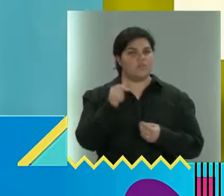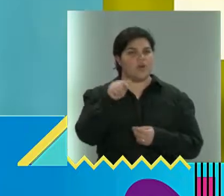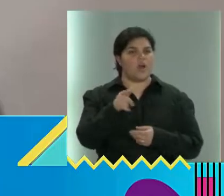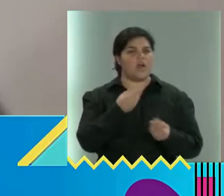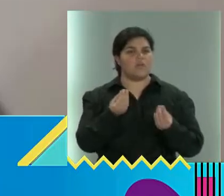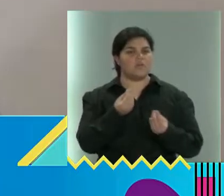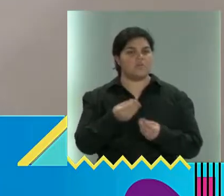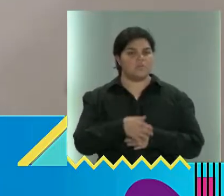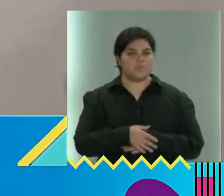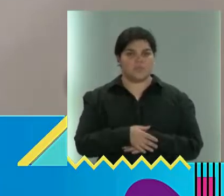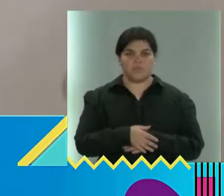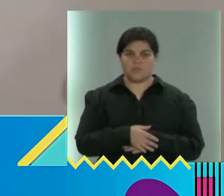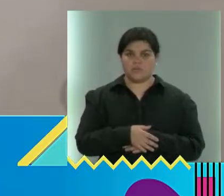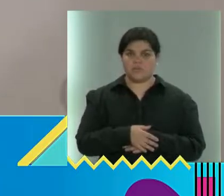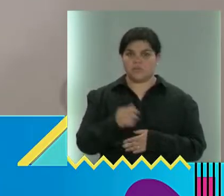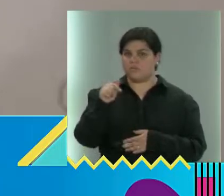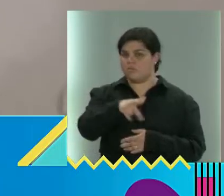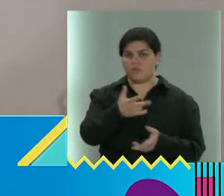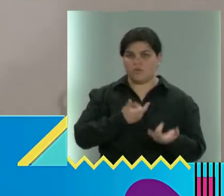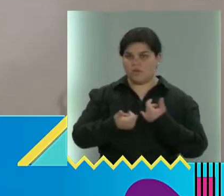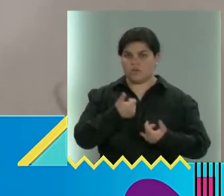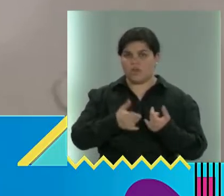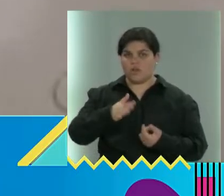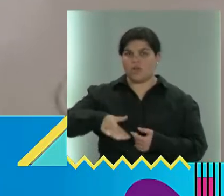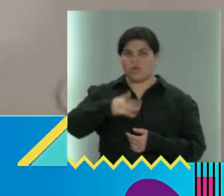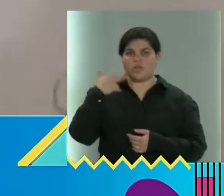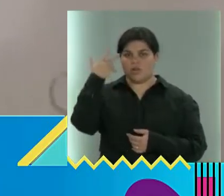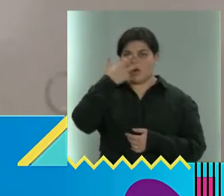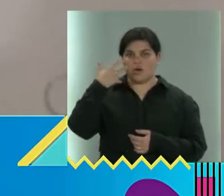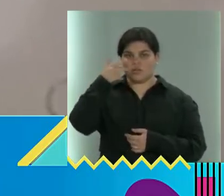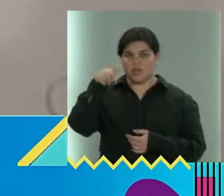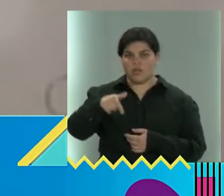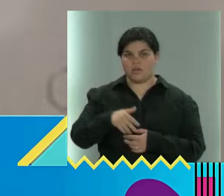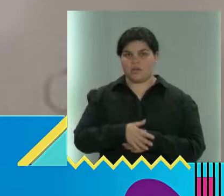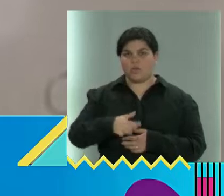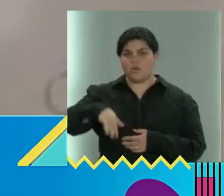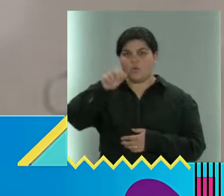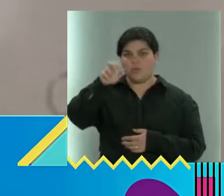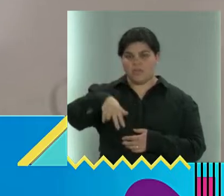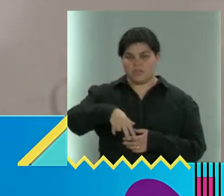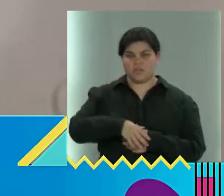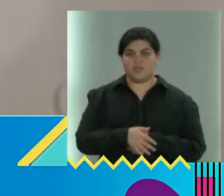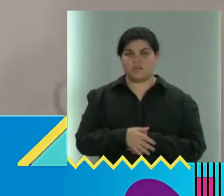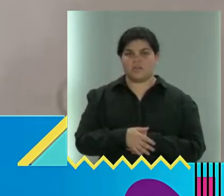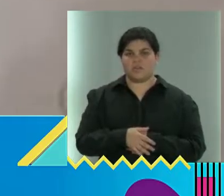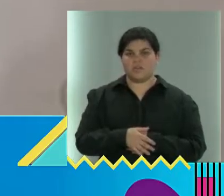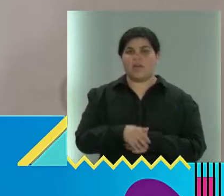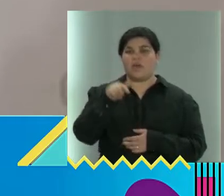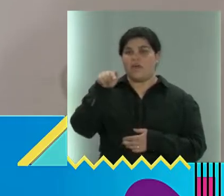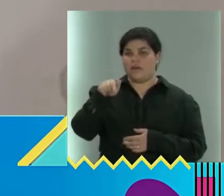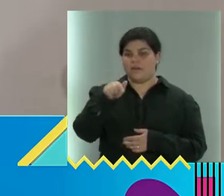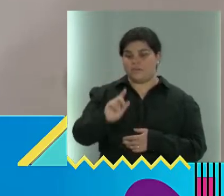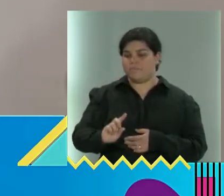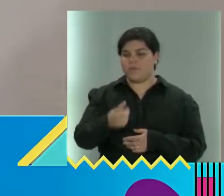evento. Bueno, estamos, como vos decías, ubicados aquí en el Hotel Intercontinental, en Guaymallén. Es donde se está llevando a cabo esta